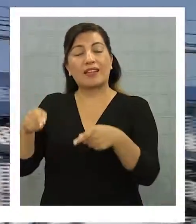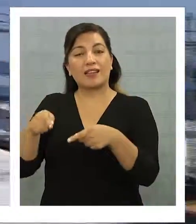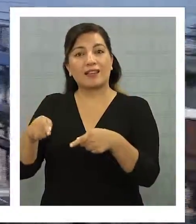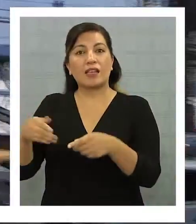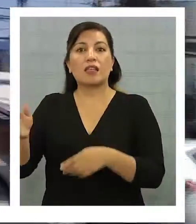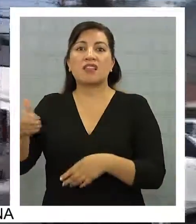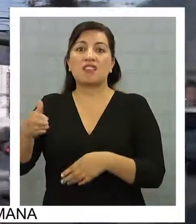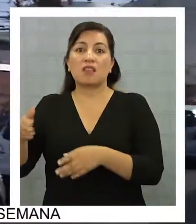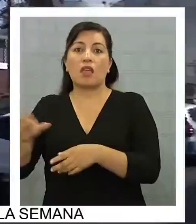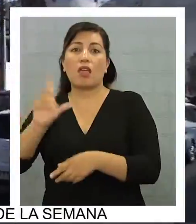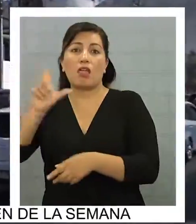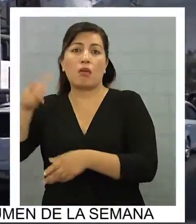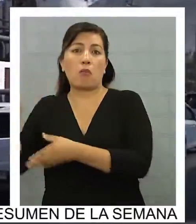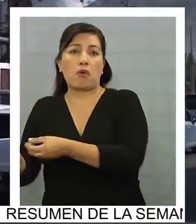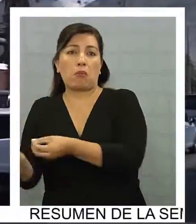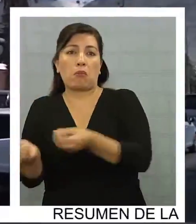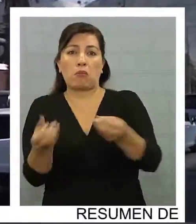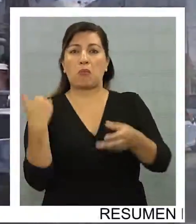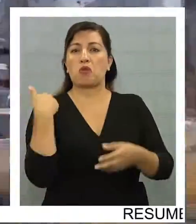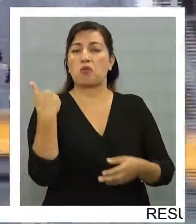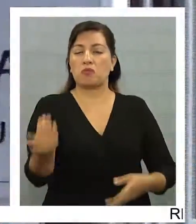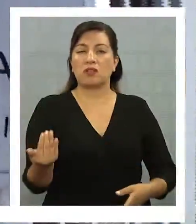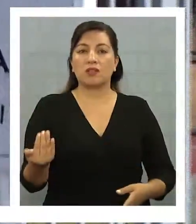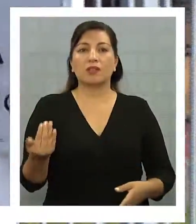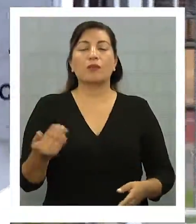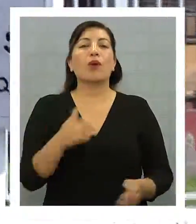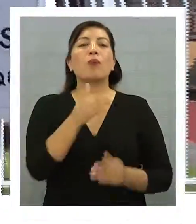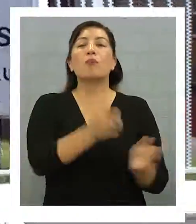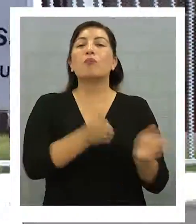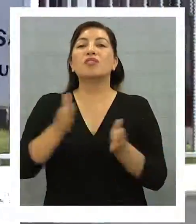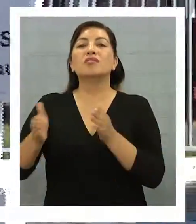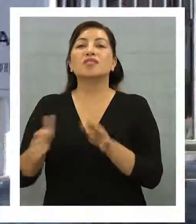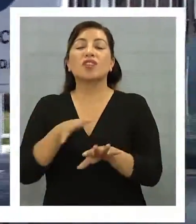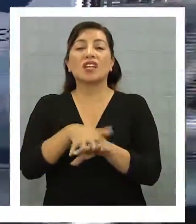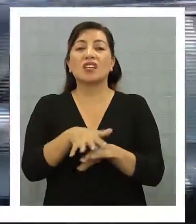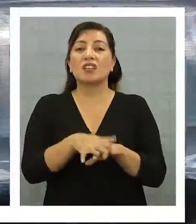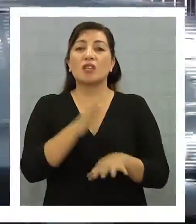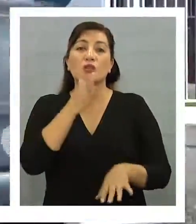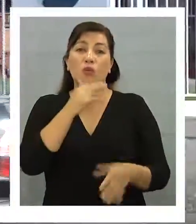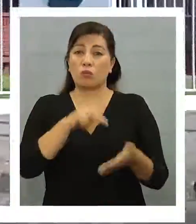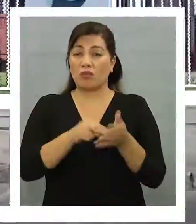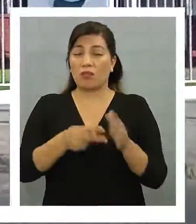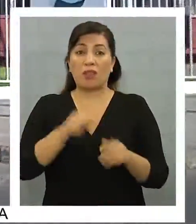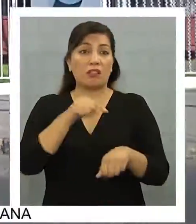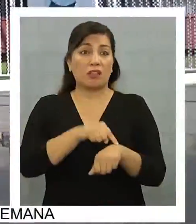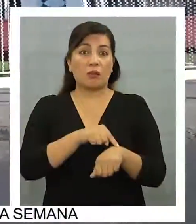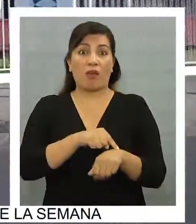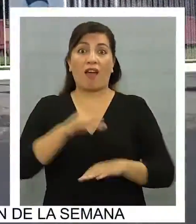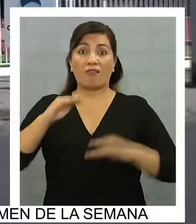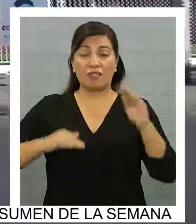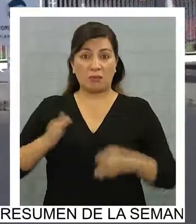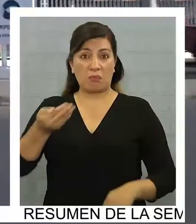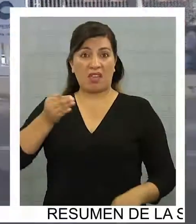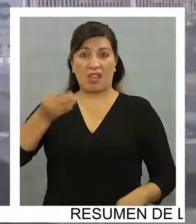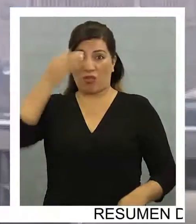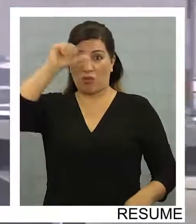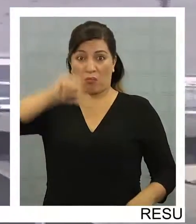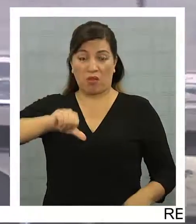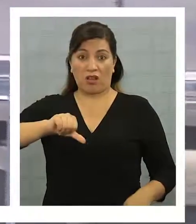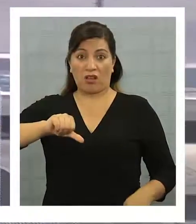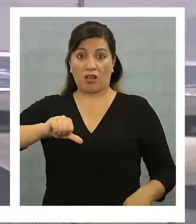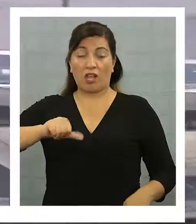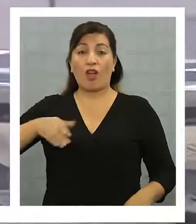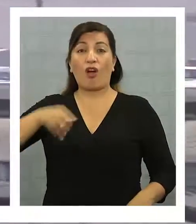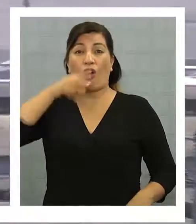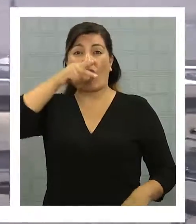planta da igual, porque el proceso de la harina no pone límites de tiempo y si el pescado está en malas condiciones, el olor